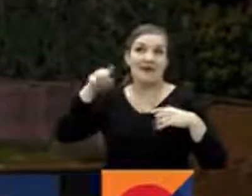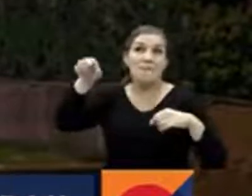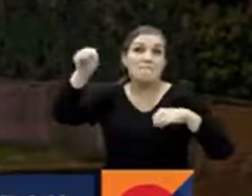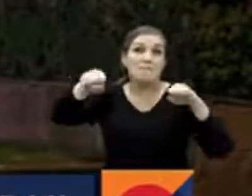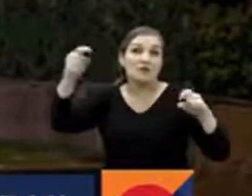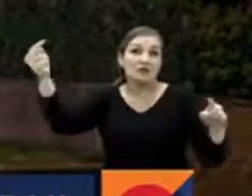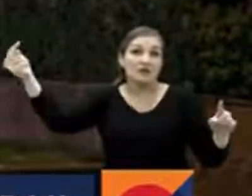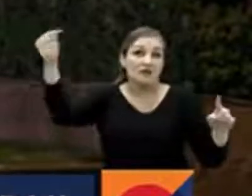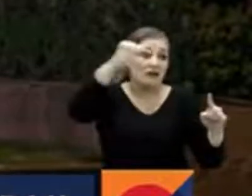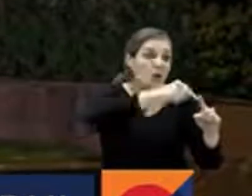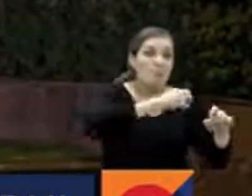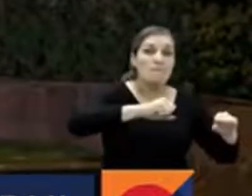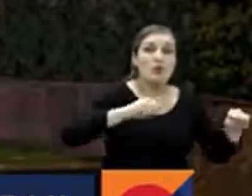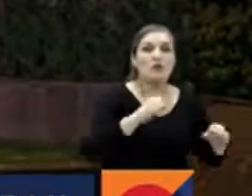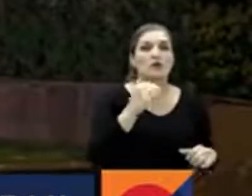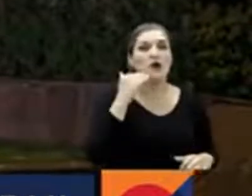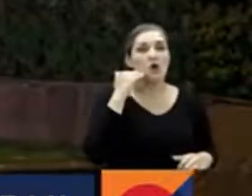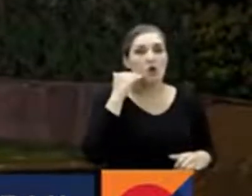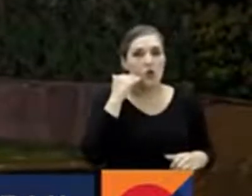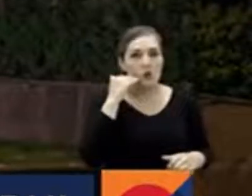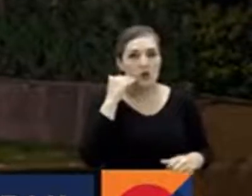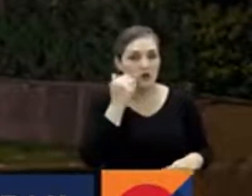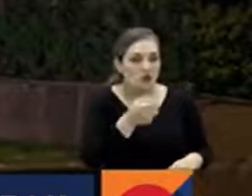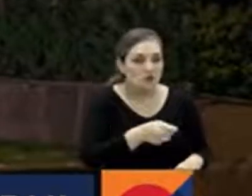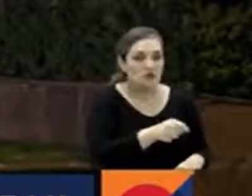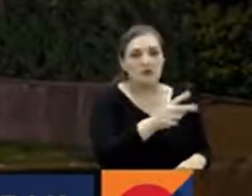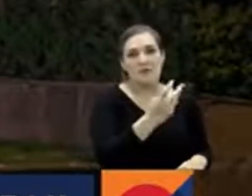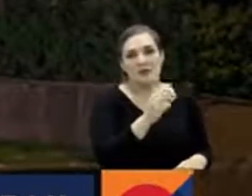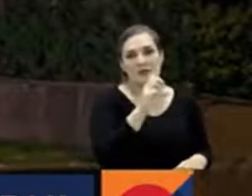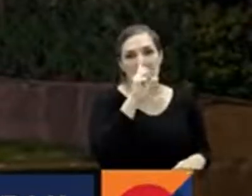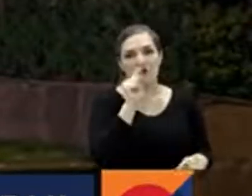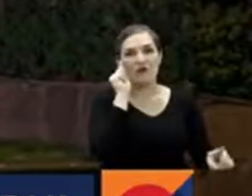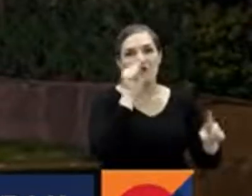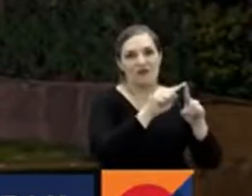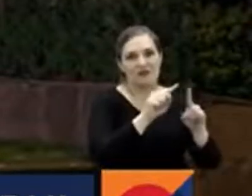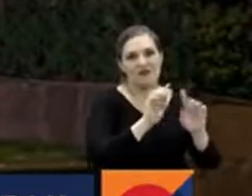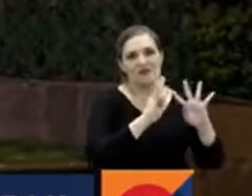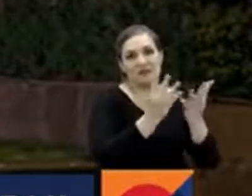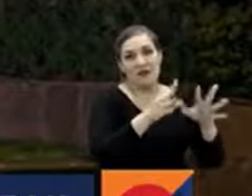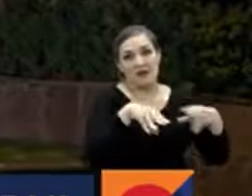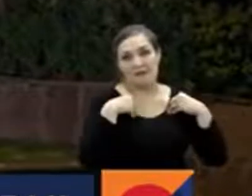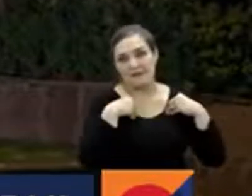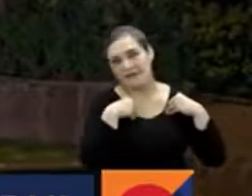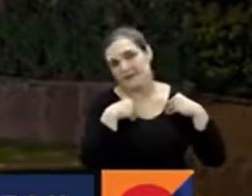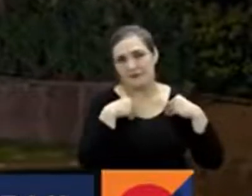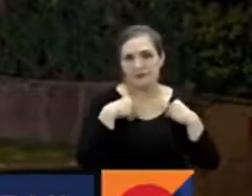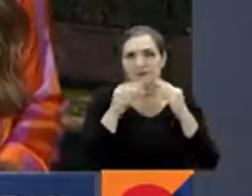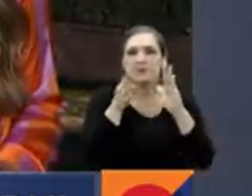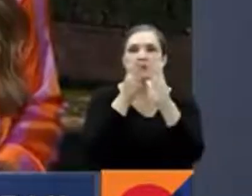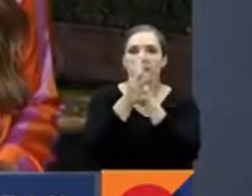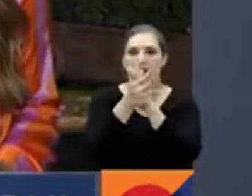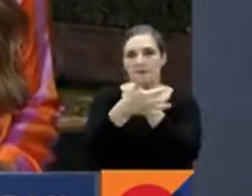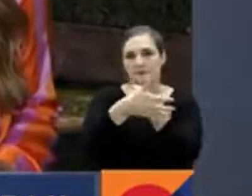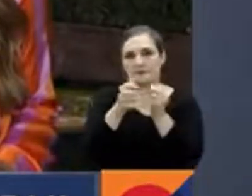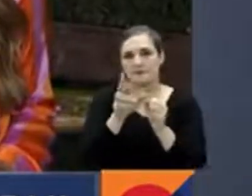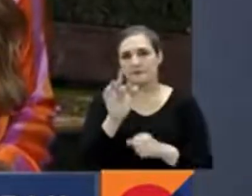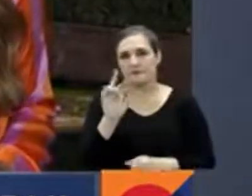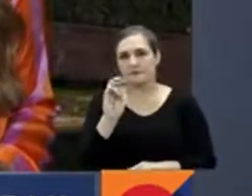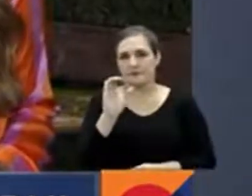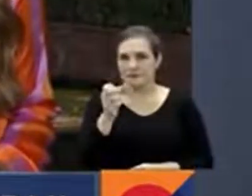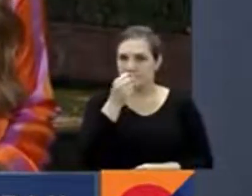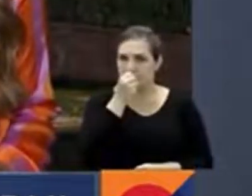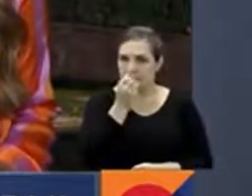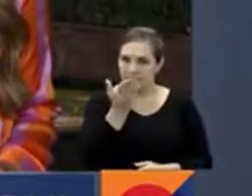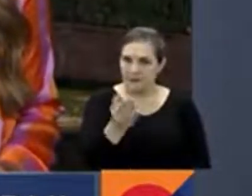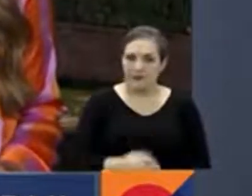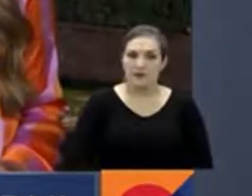el 20 de julio si llega a posesionarse en el Congreso de la República. Esto es Colombia, mi elección 2022 desde Bucaramanga, Stephanie Valencia, RTVC Noticias,